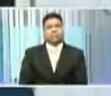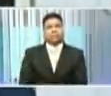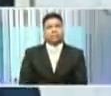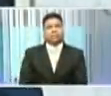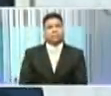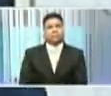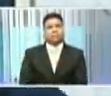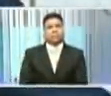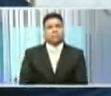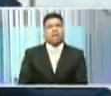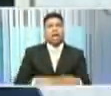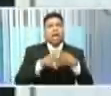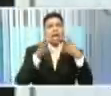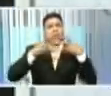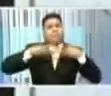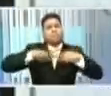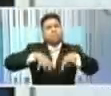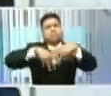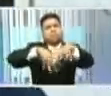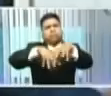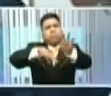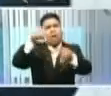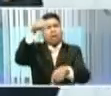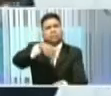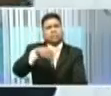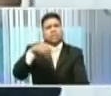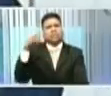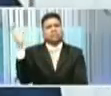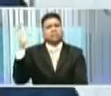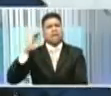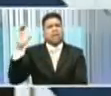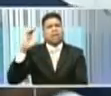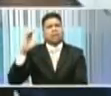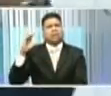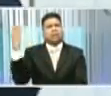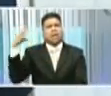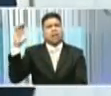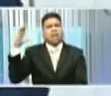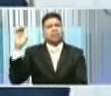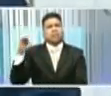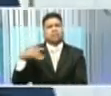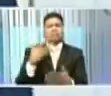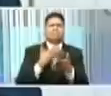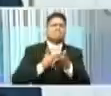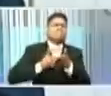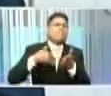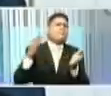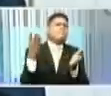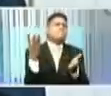han movilizado por Caracas miles y miles